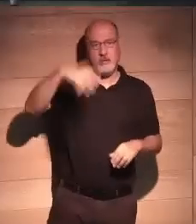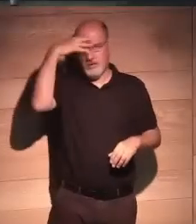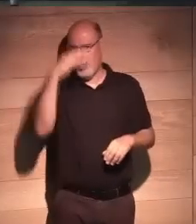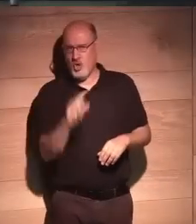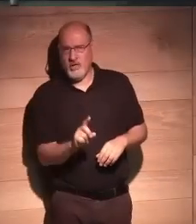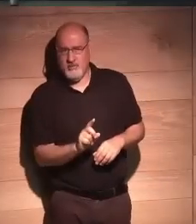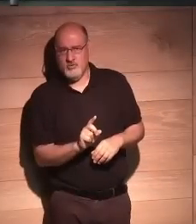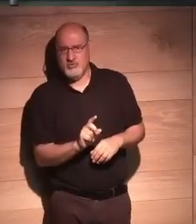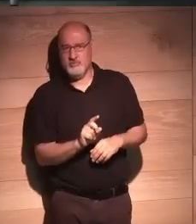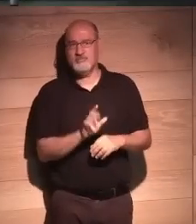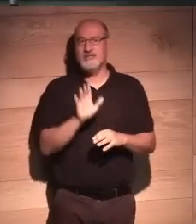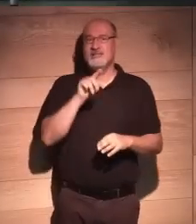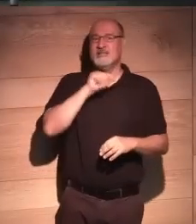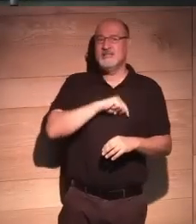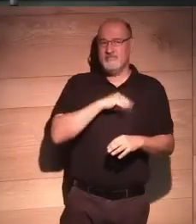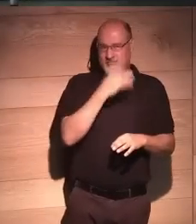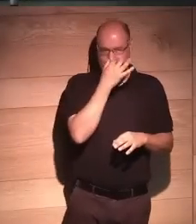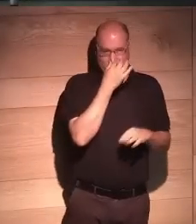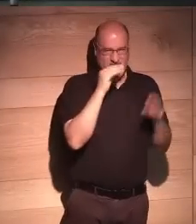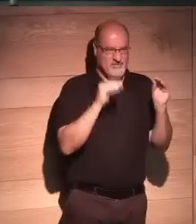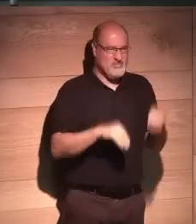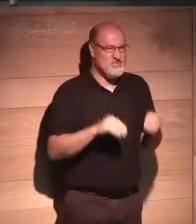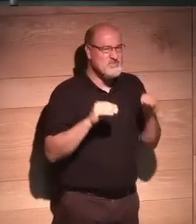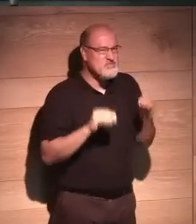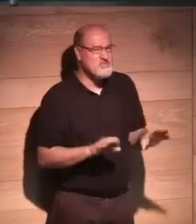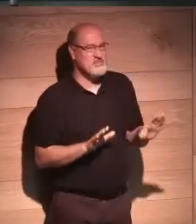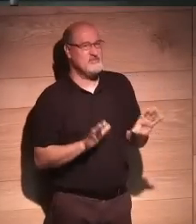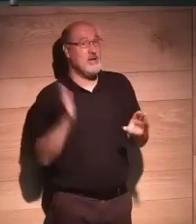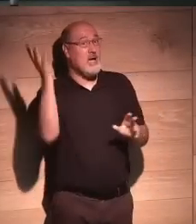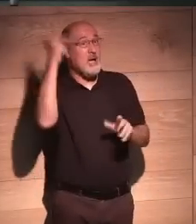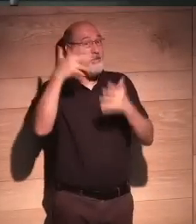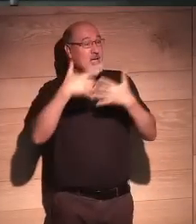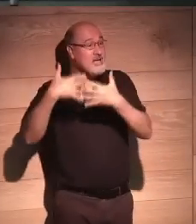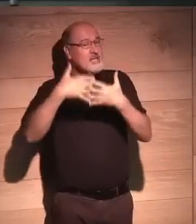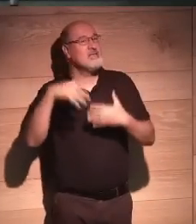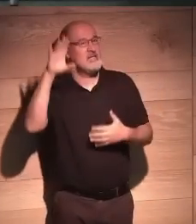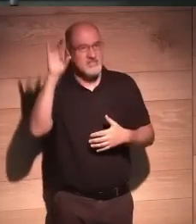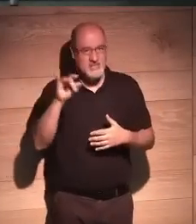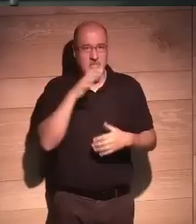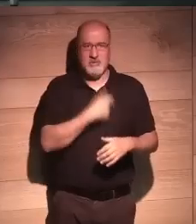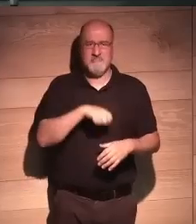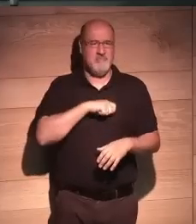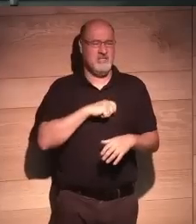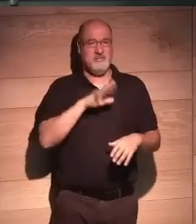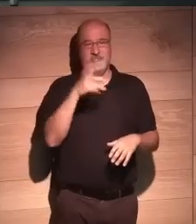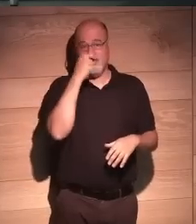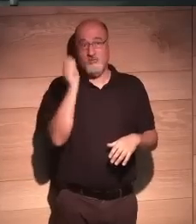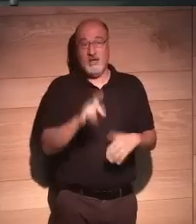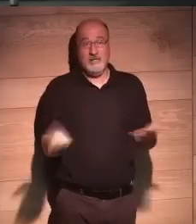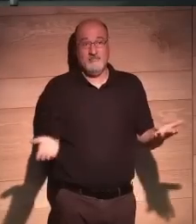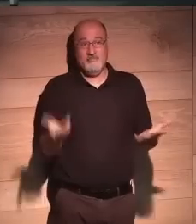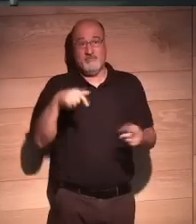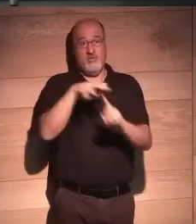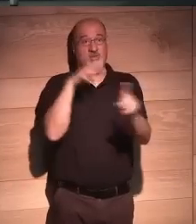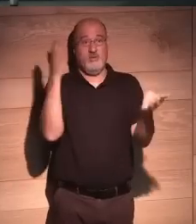a los norteamericanos. Tenemos sentido del ridículo excesivo. Claro. Sí, pero no nos creemos la película esa. No, pero por ejemplo con